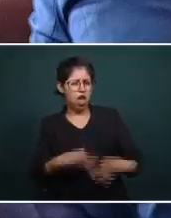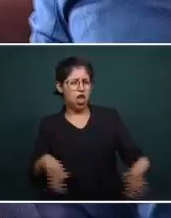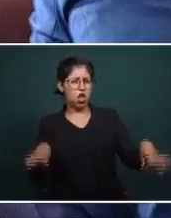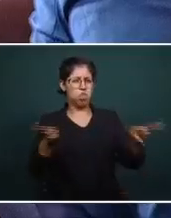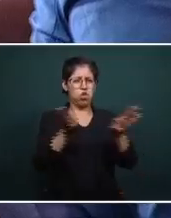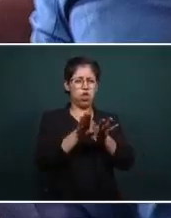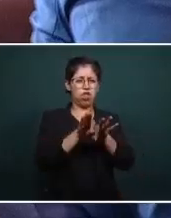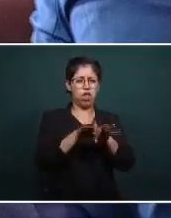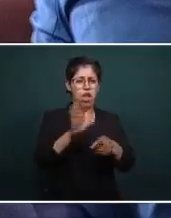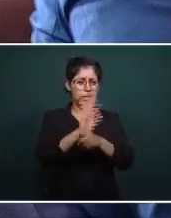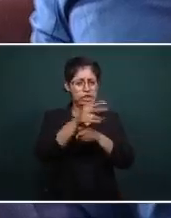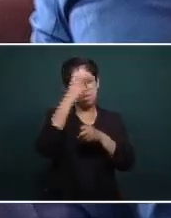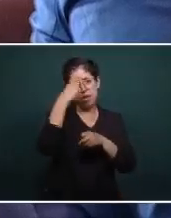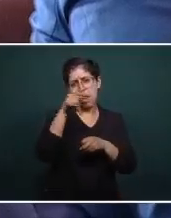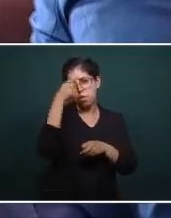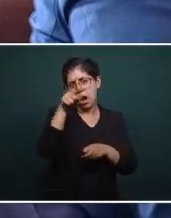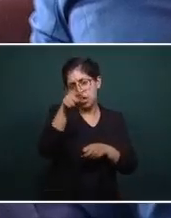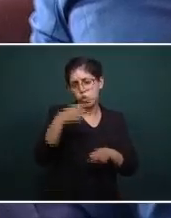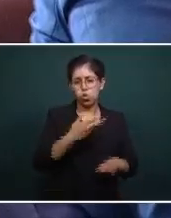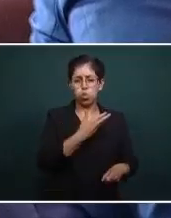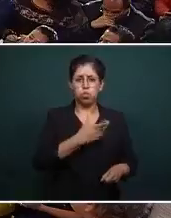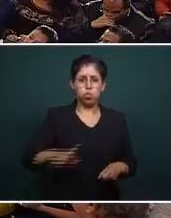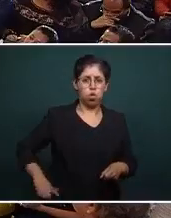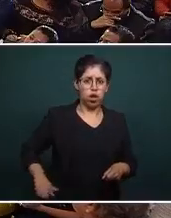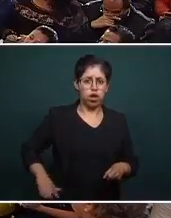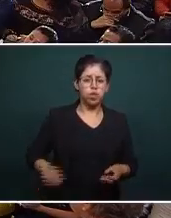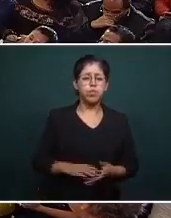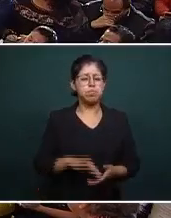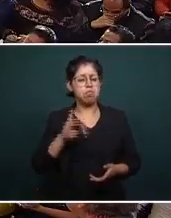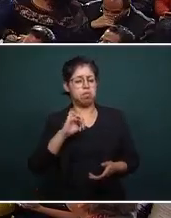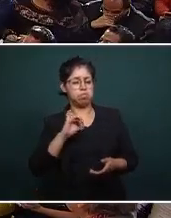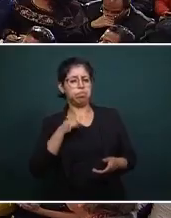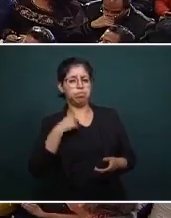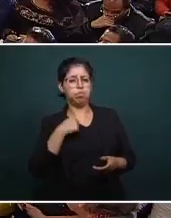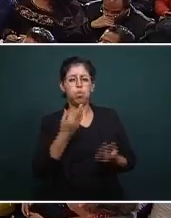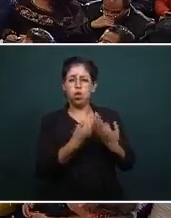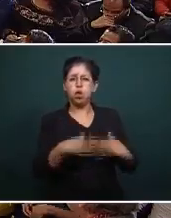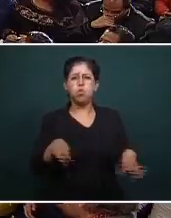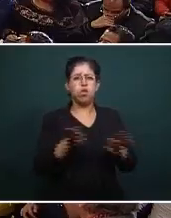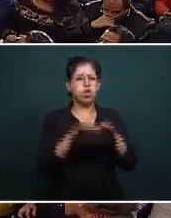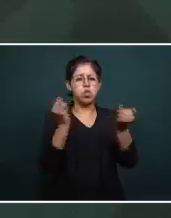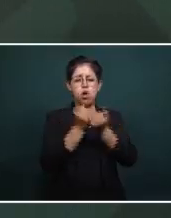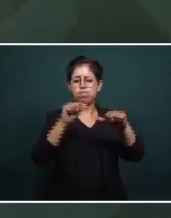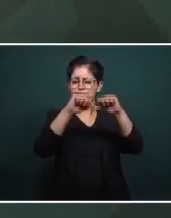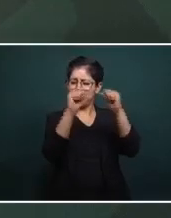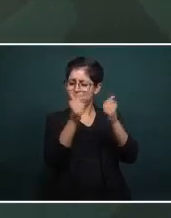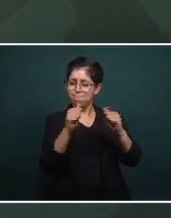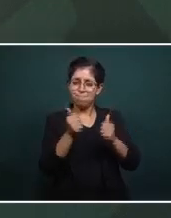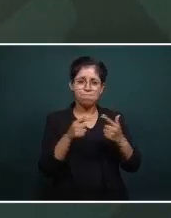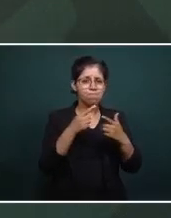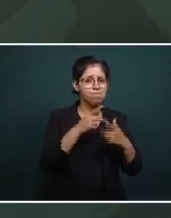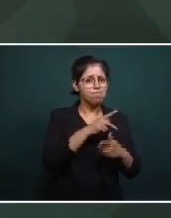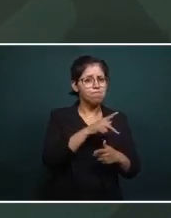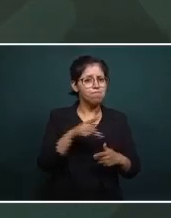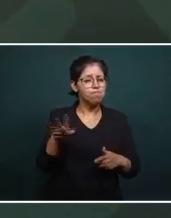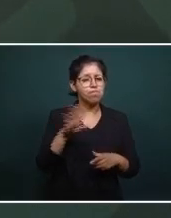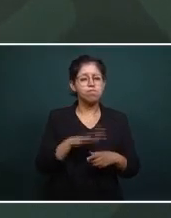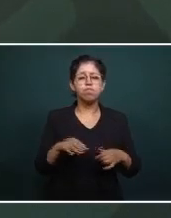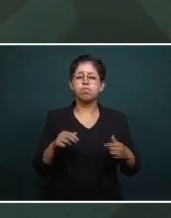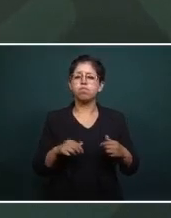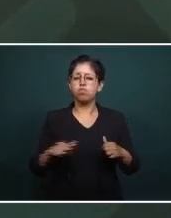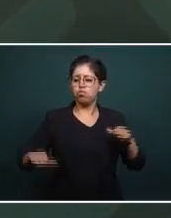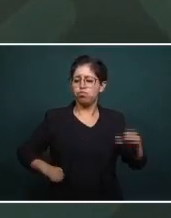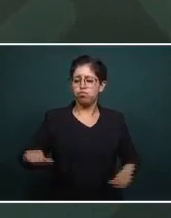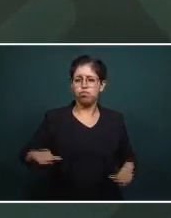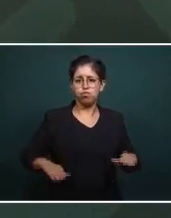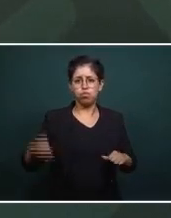para su gobierno, señor presidente? Muy importante, como todas las artes, como toda la actividad cultural,